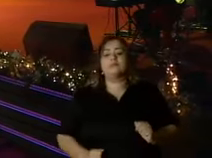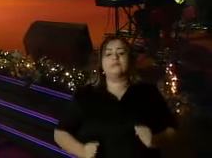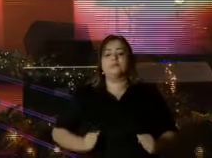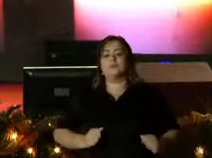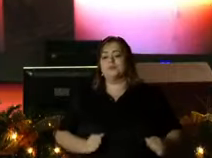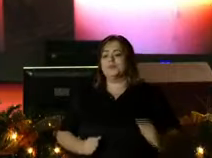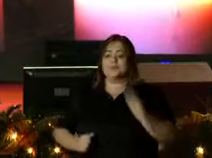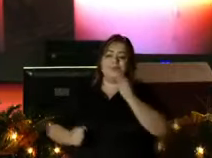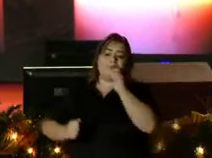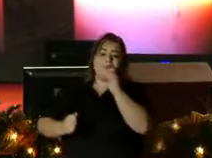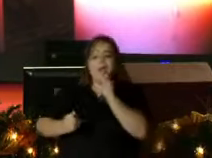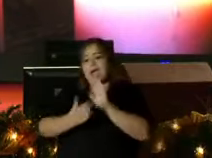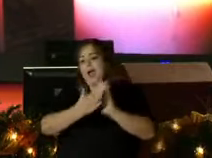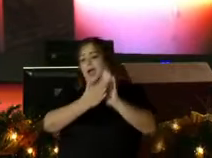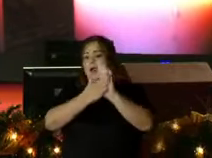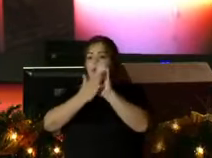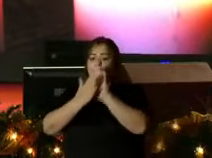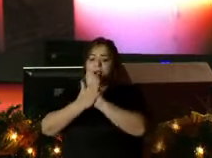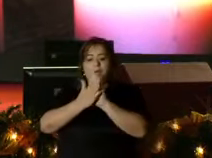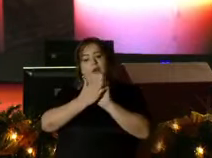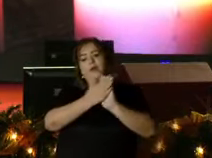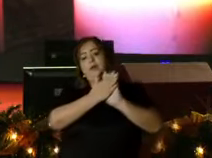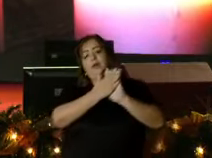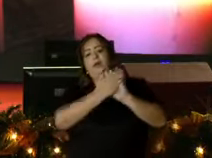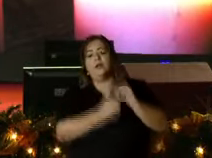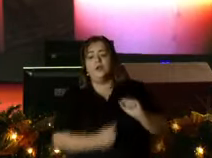Alábale con gozo.